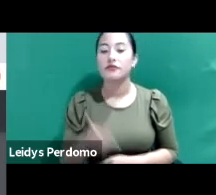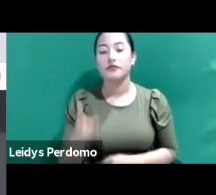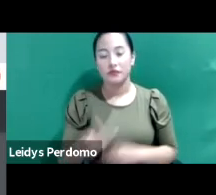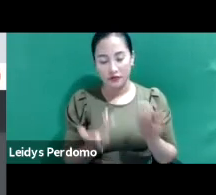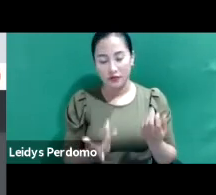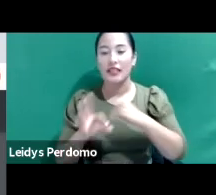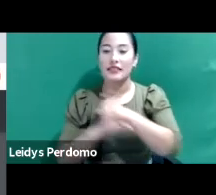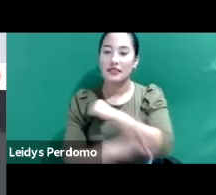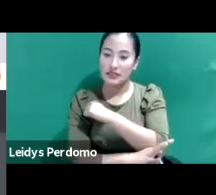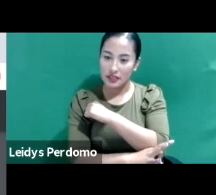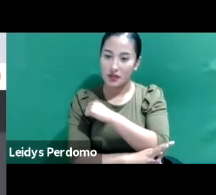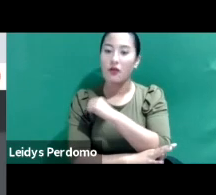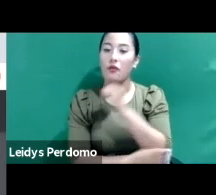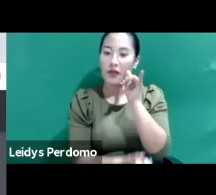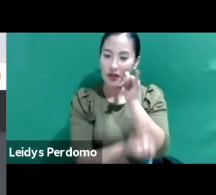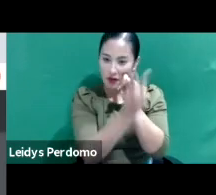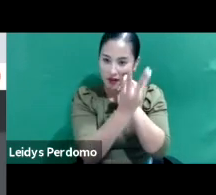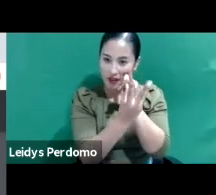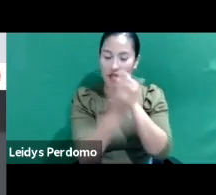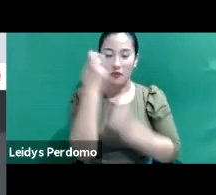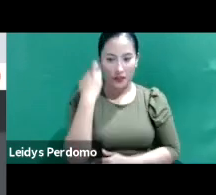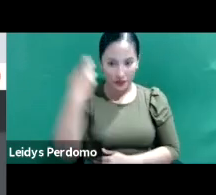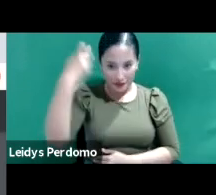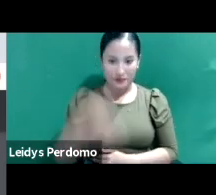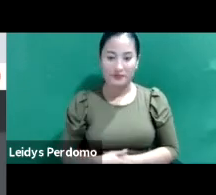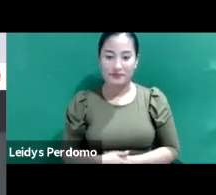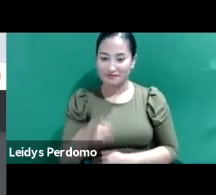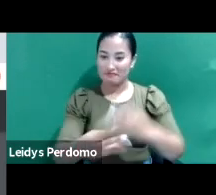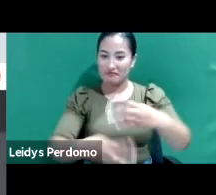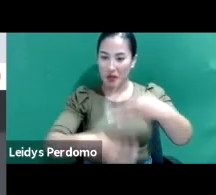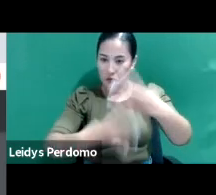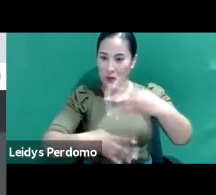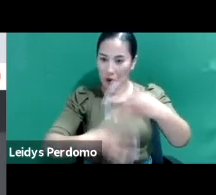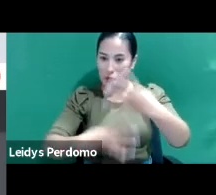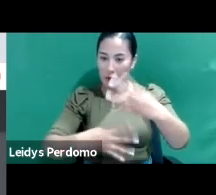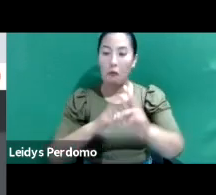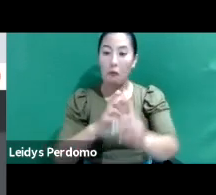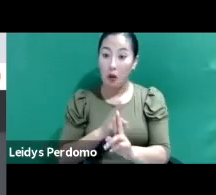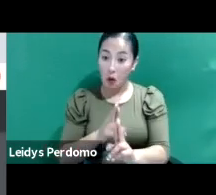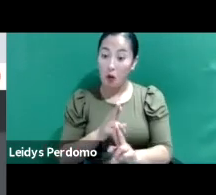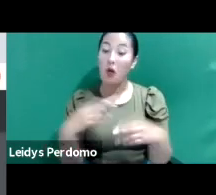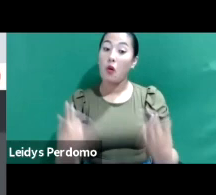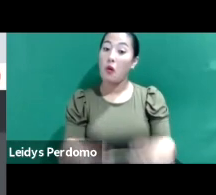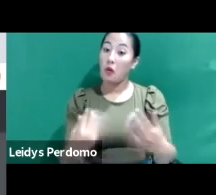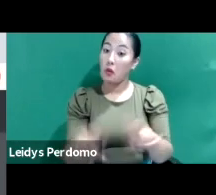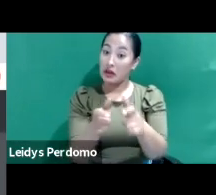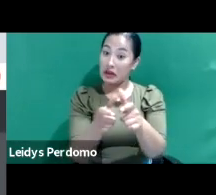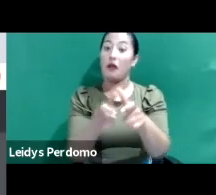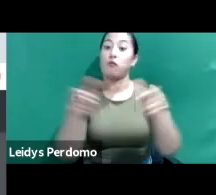Psicopedagoga, bueno, mamá, muy bien, listo, bueno, veo que tenemos un gran spam